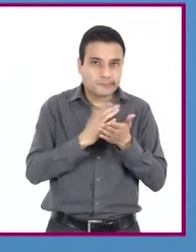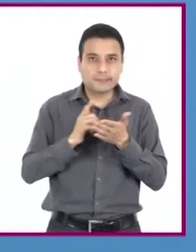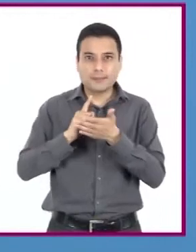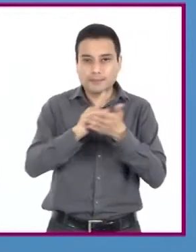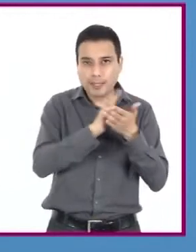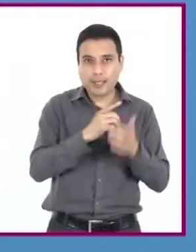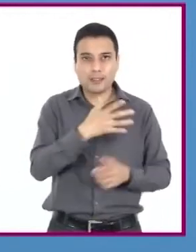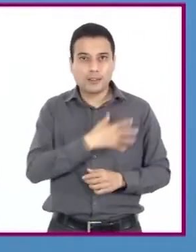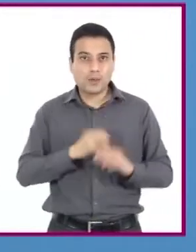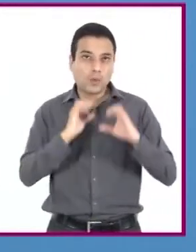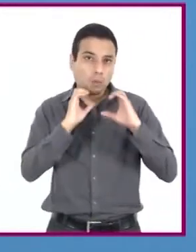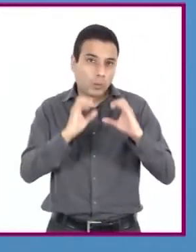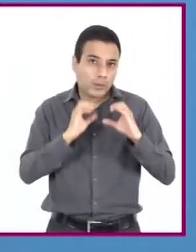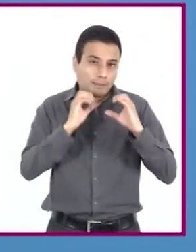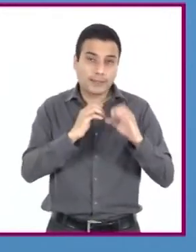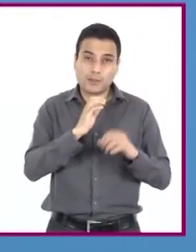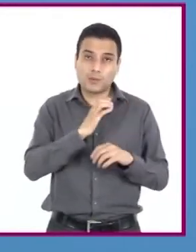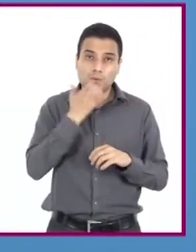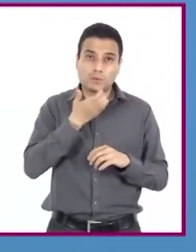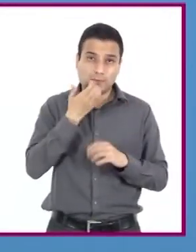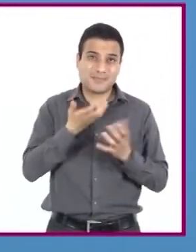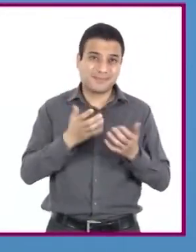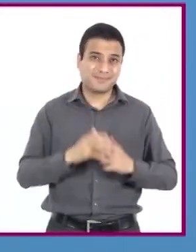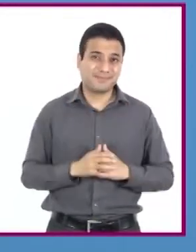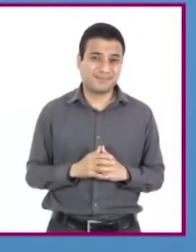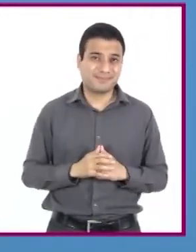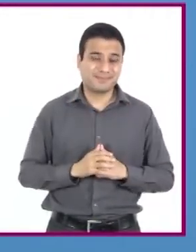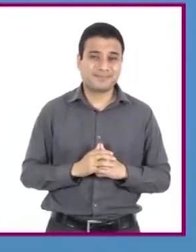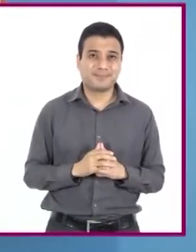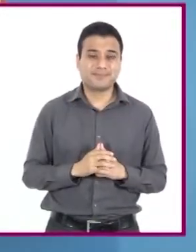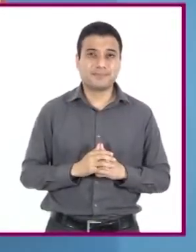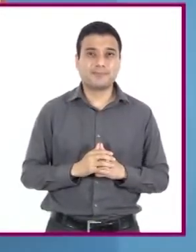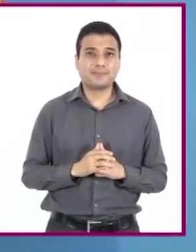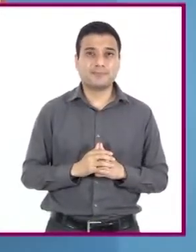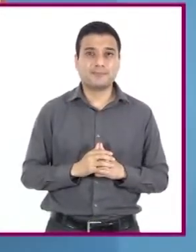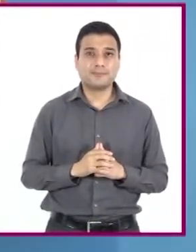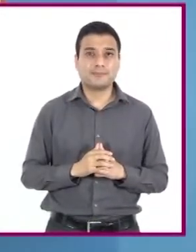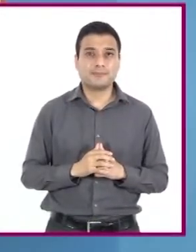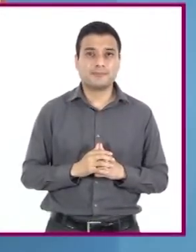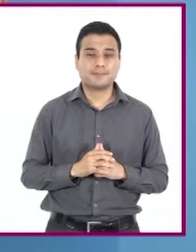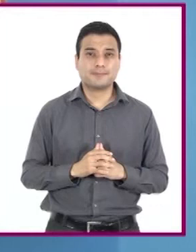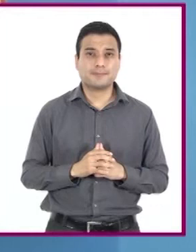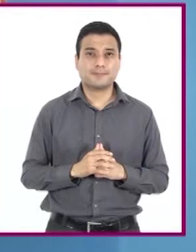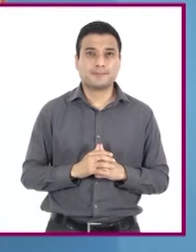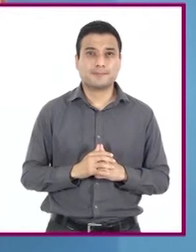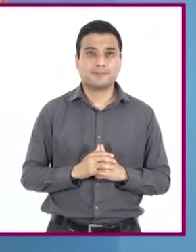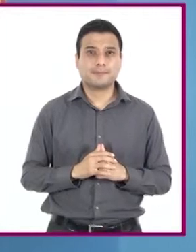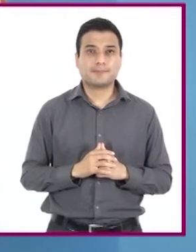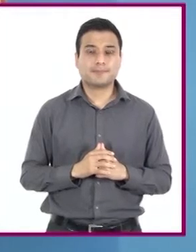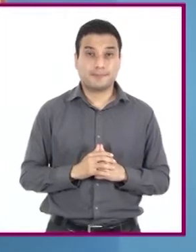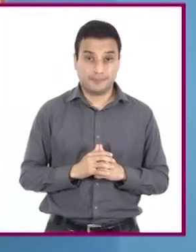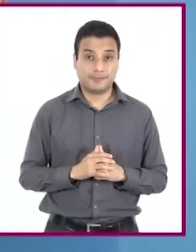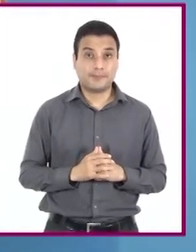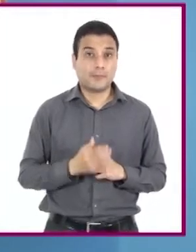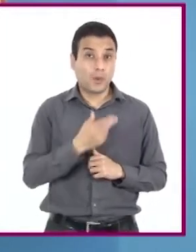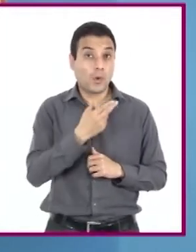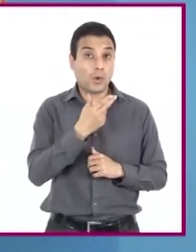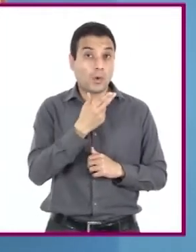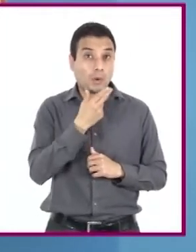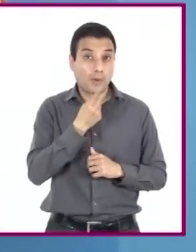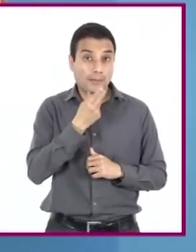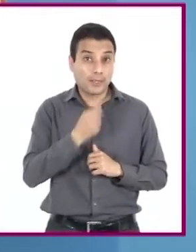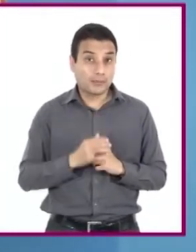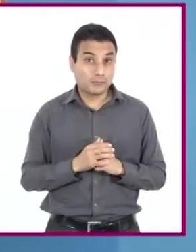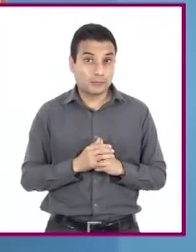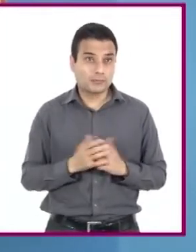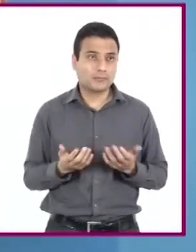la familia y más simbólicamente en la casa. En cambio, los hombres, a pesar de usar